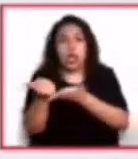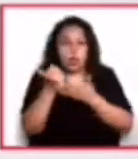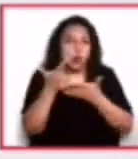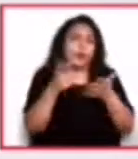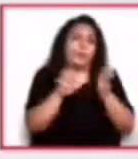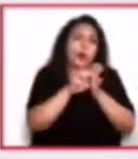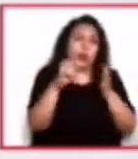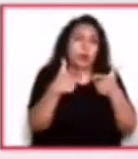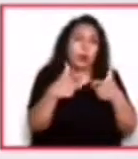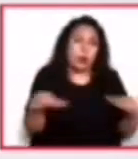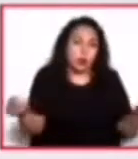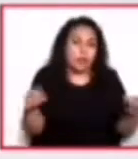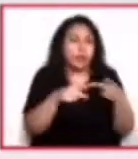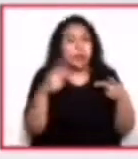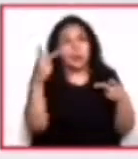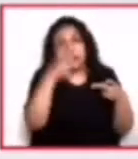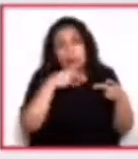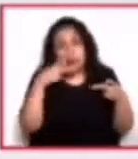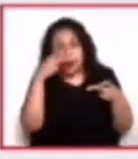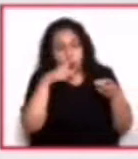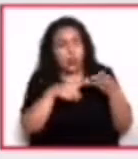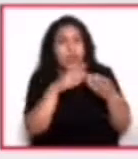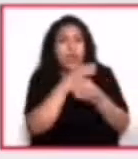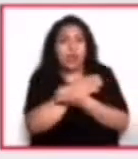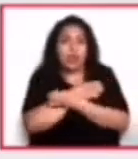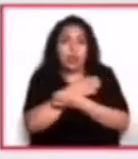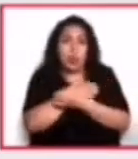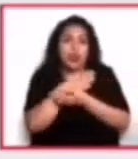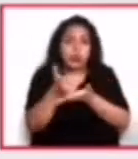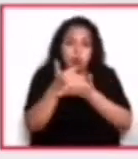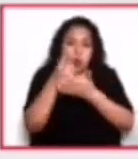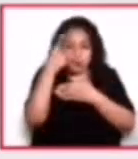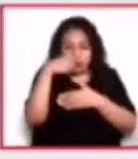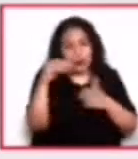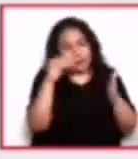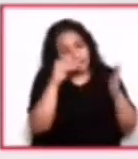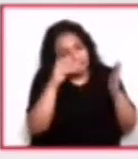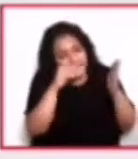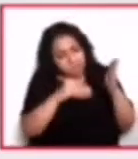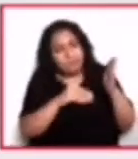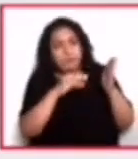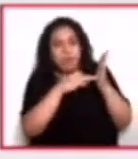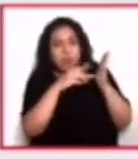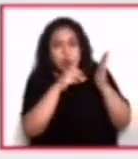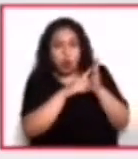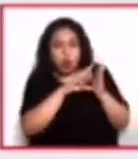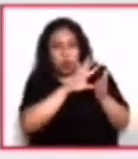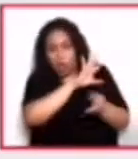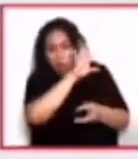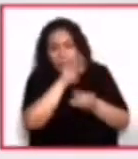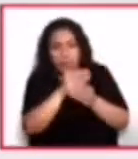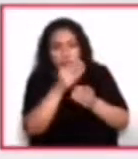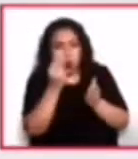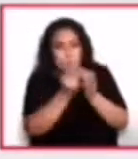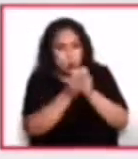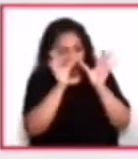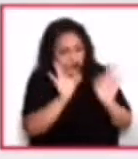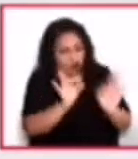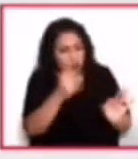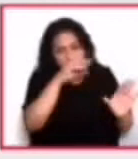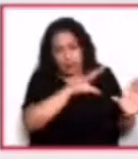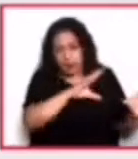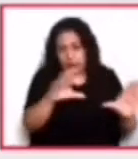la pedagogía, ¿no? la educación, para desarrollar una metodología y crear un curso completo para la enseñanza de la